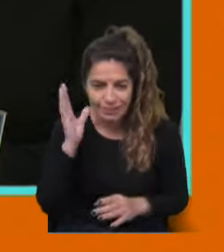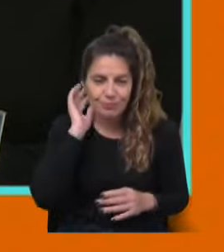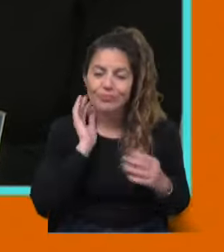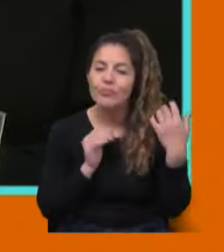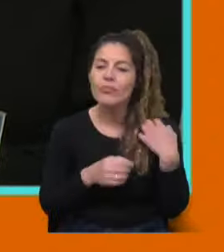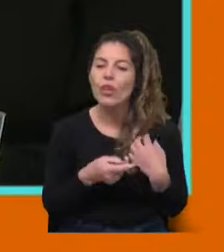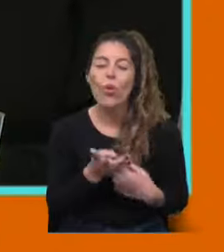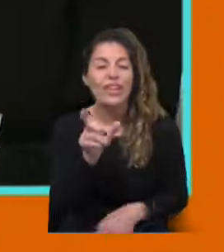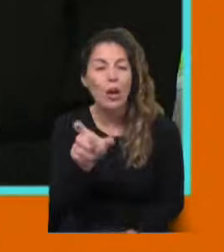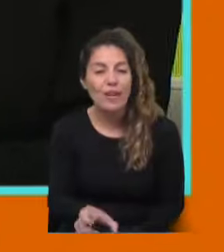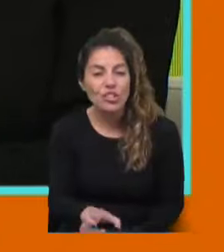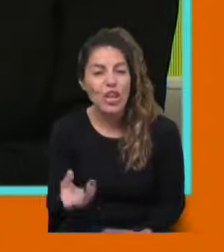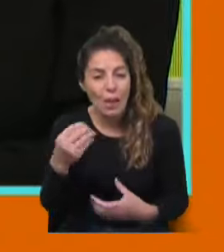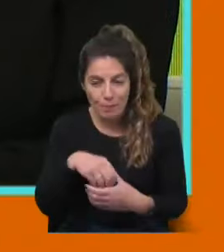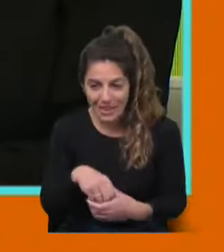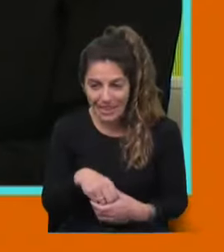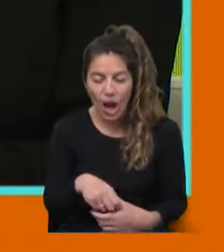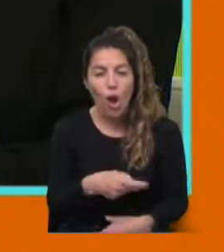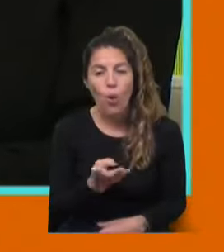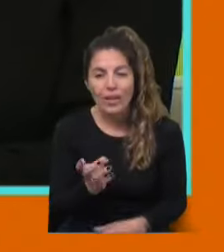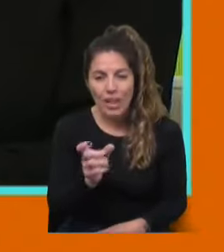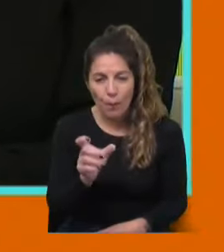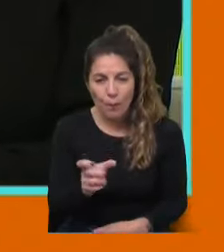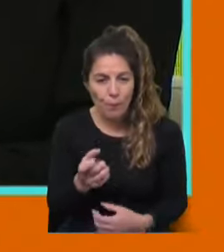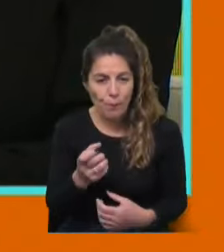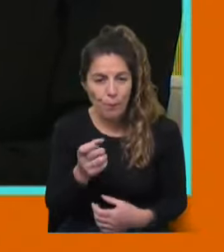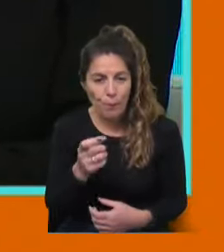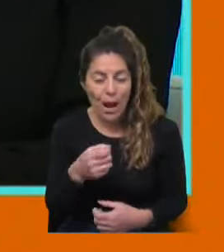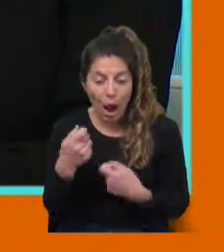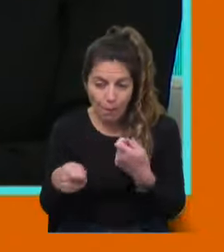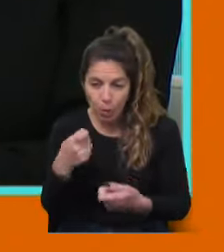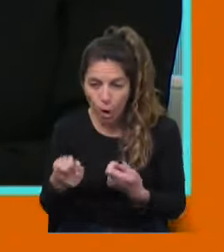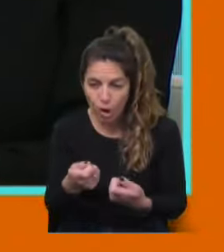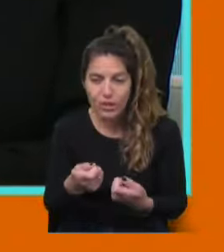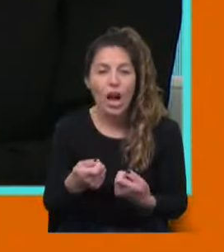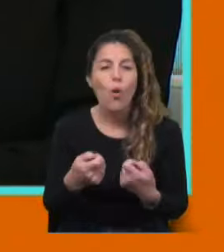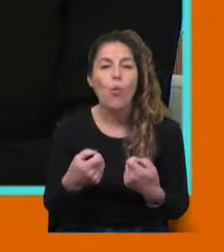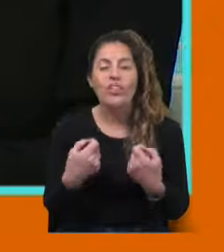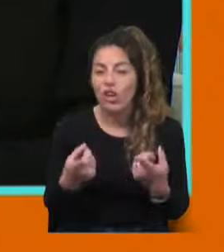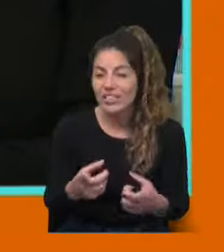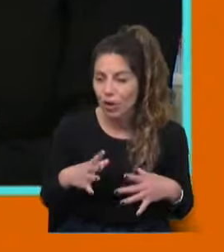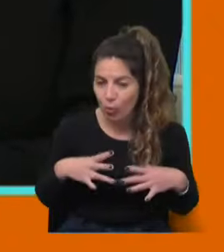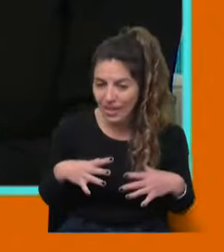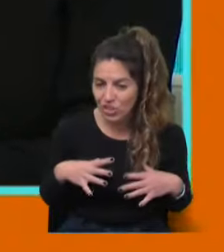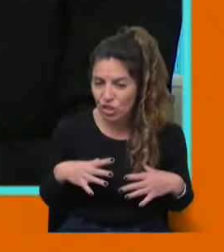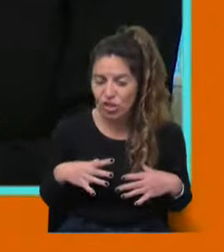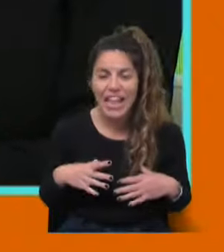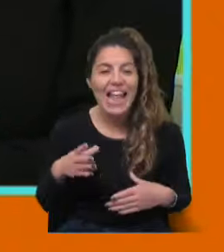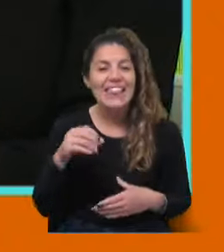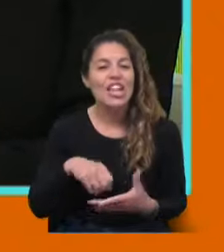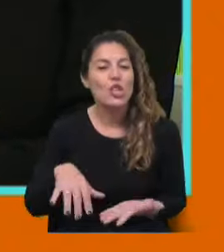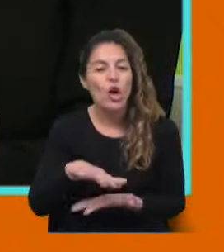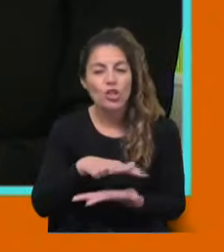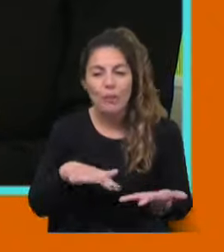cuánta gente implica? ¿A cuánta gente cobija? ¿O cuántos aportan? ¿Cuántos reciben ya jubilación? Y dentro de este panorama